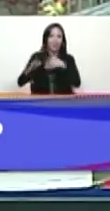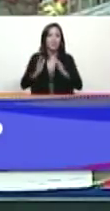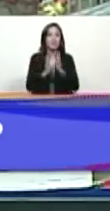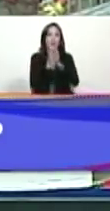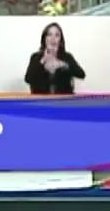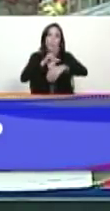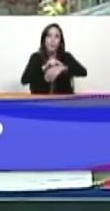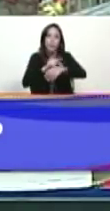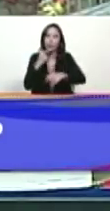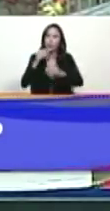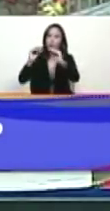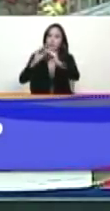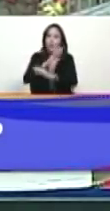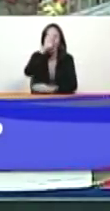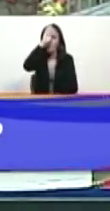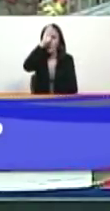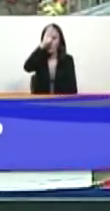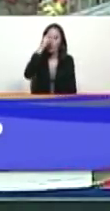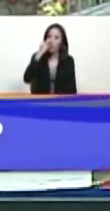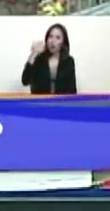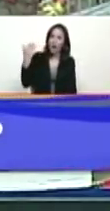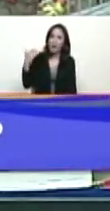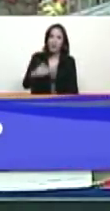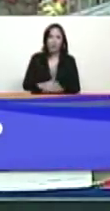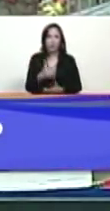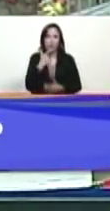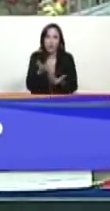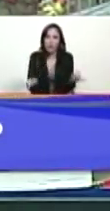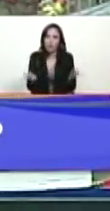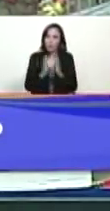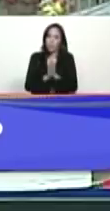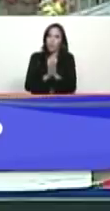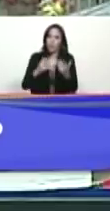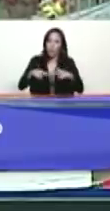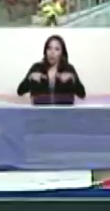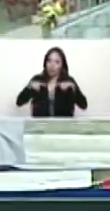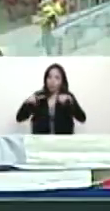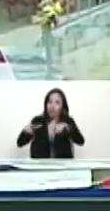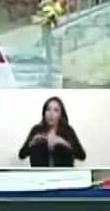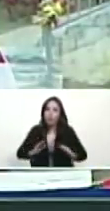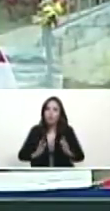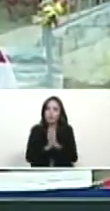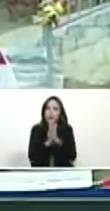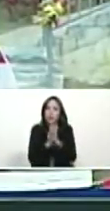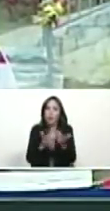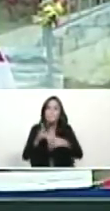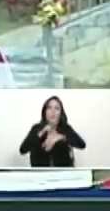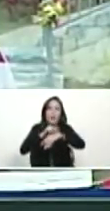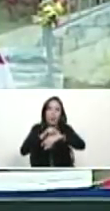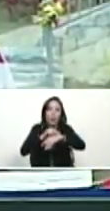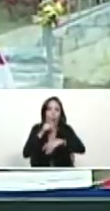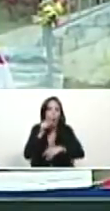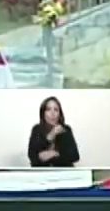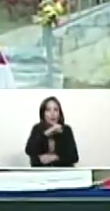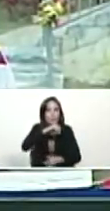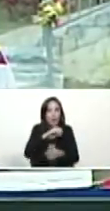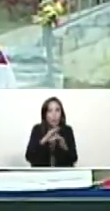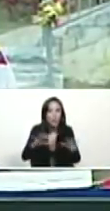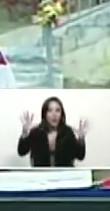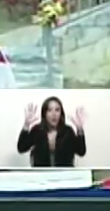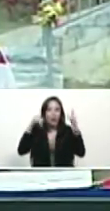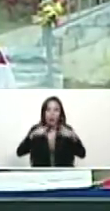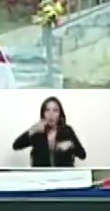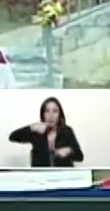le dije al Papa Francisco una vez, bueno, tienen que darle su título de santo, porque ya José Gregorio es santo para el